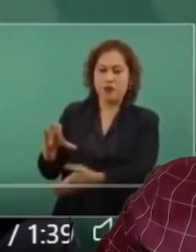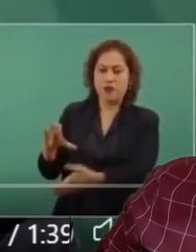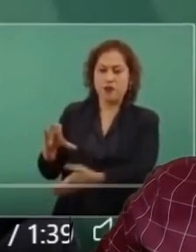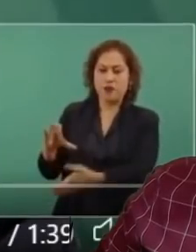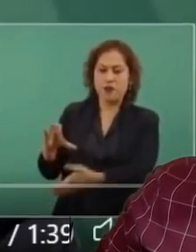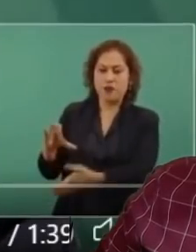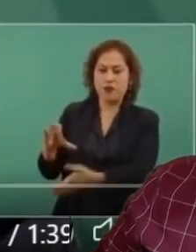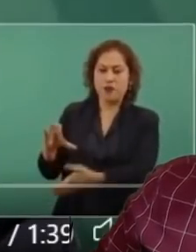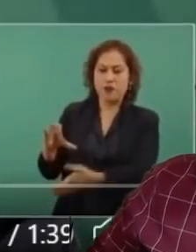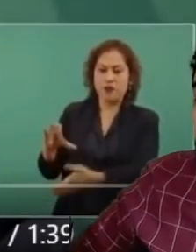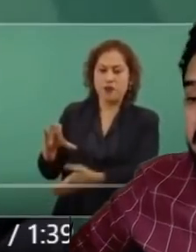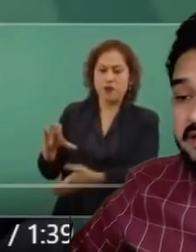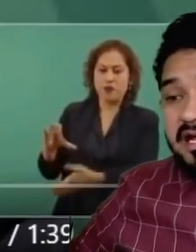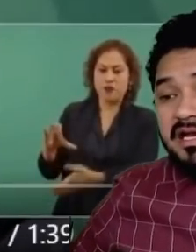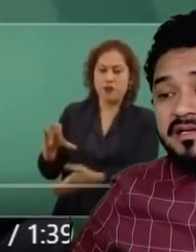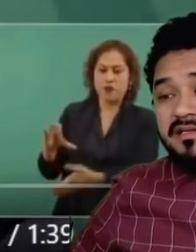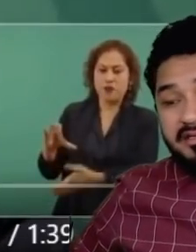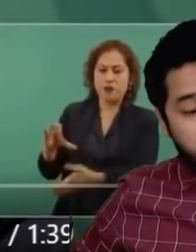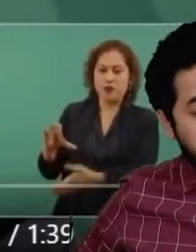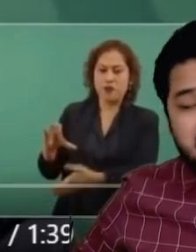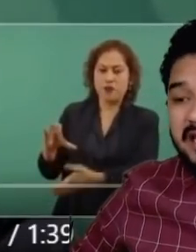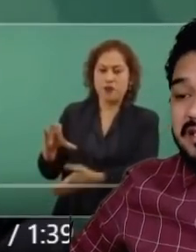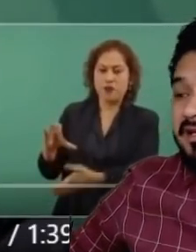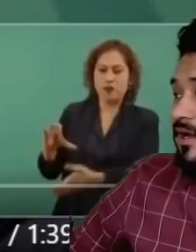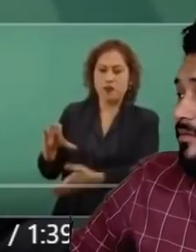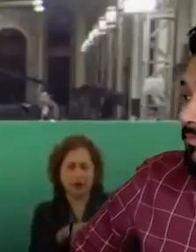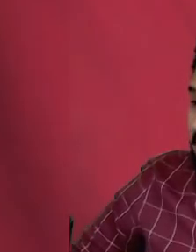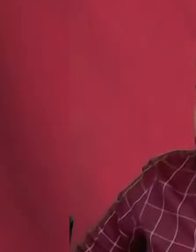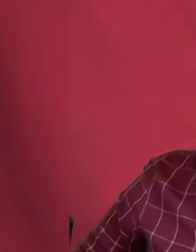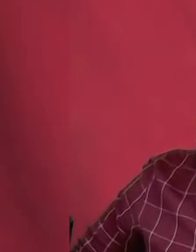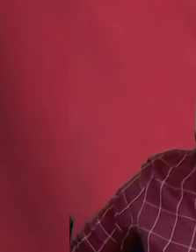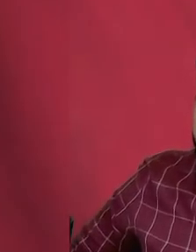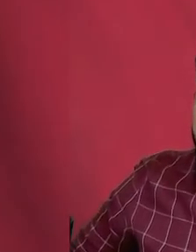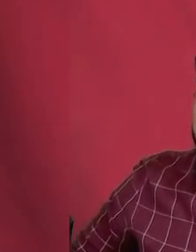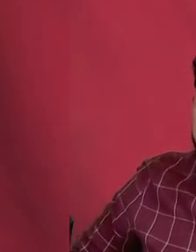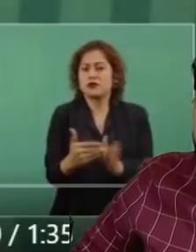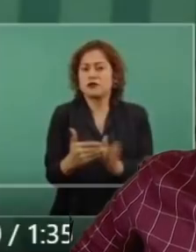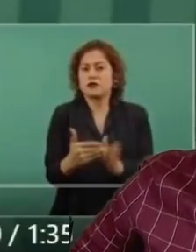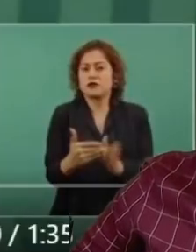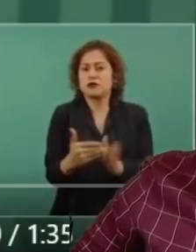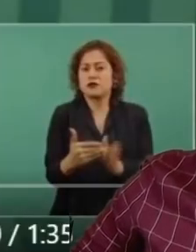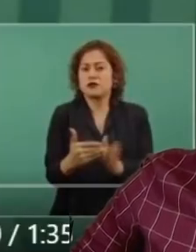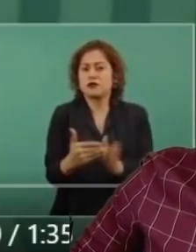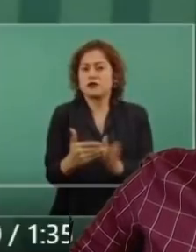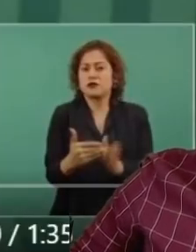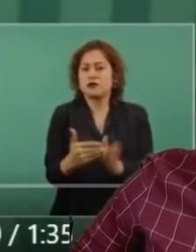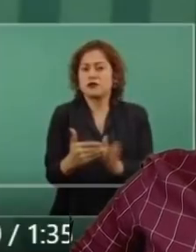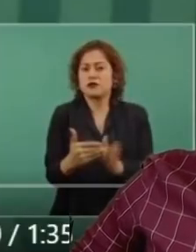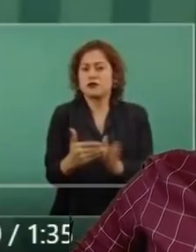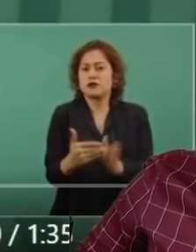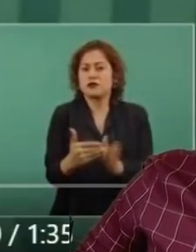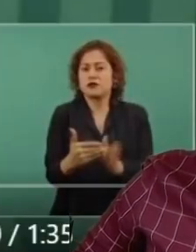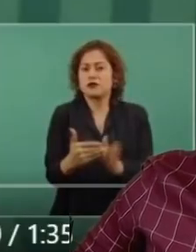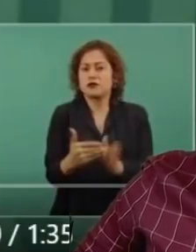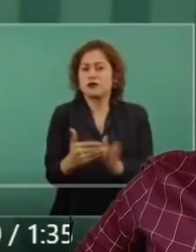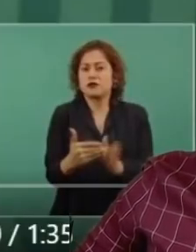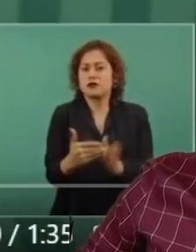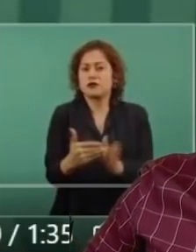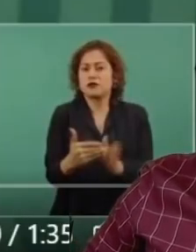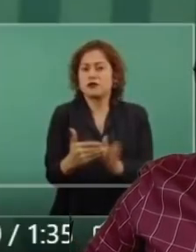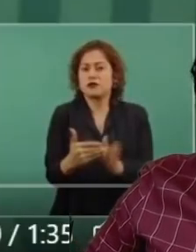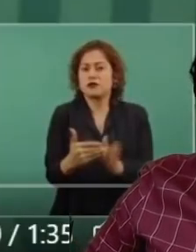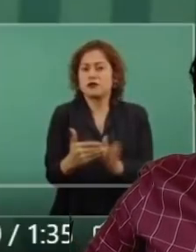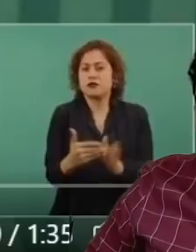CFE. Ahí está, y otra cátedra bien dada de Barlet